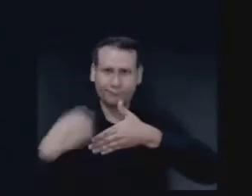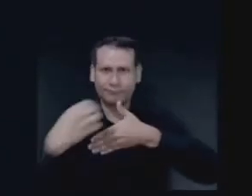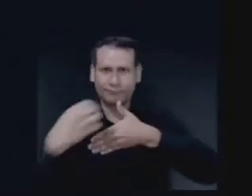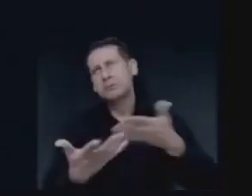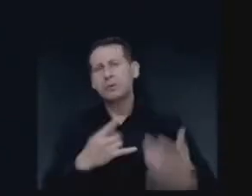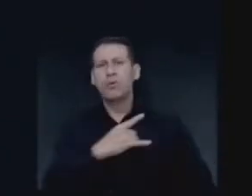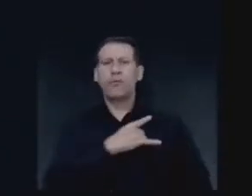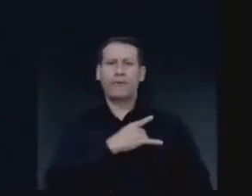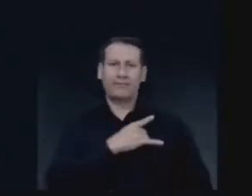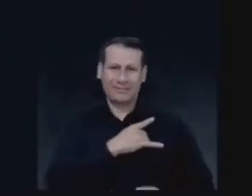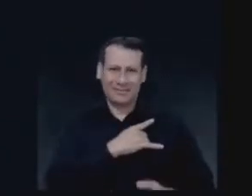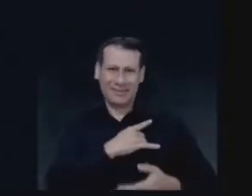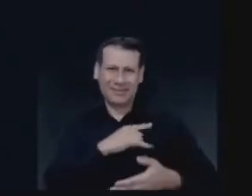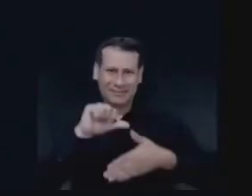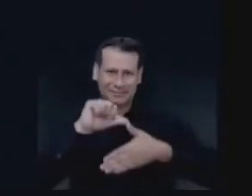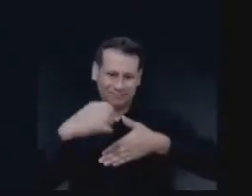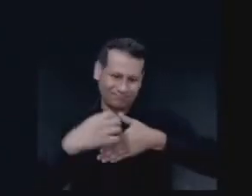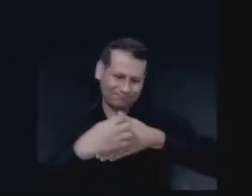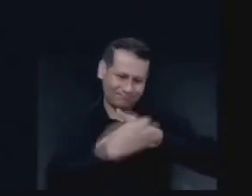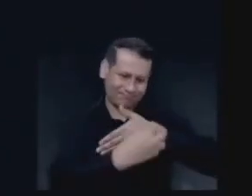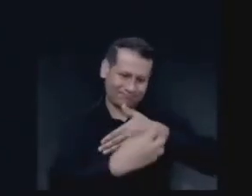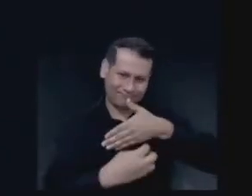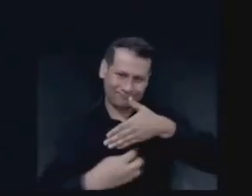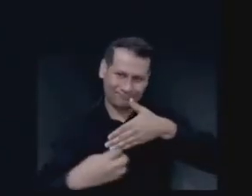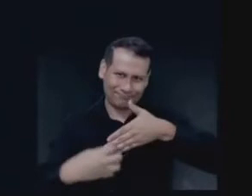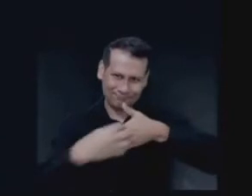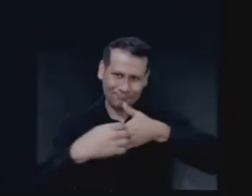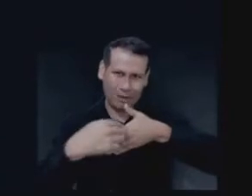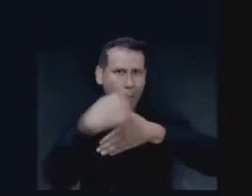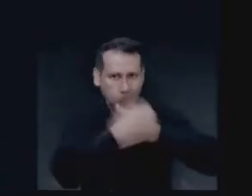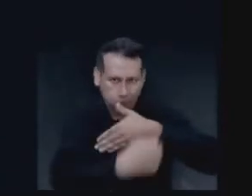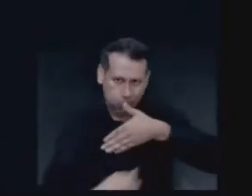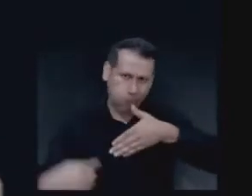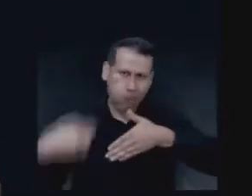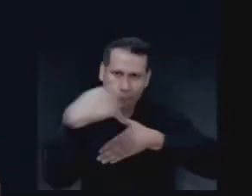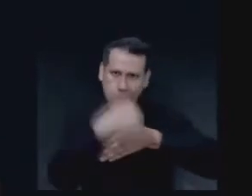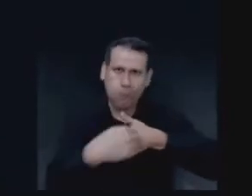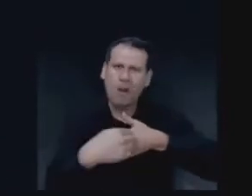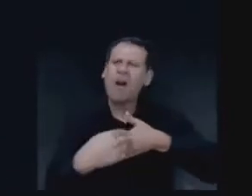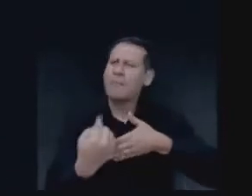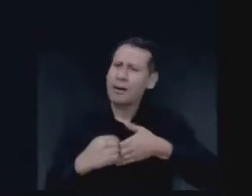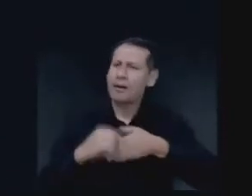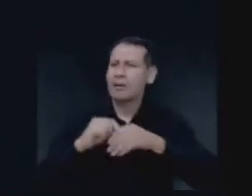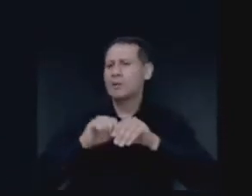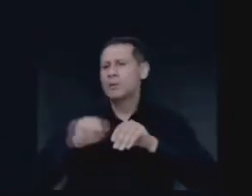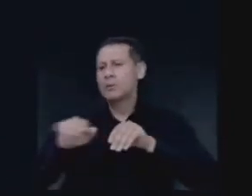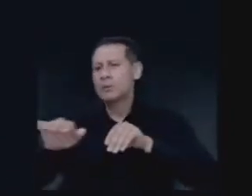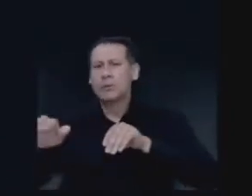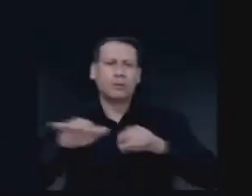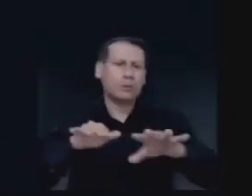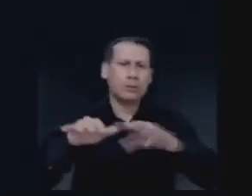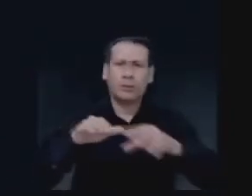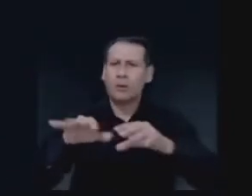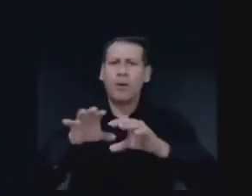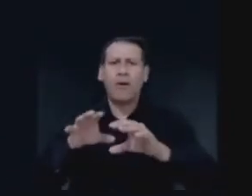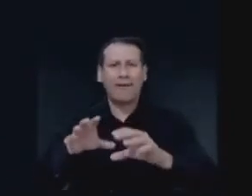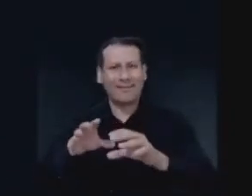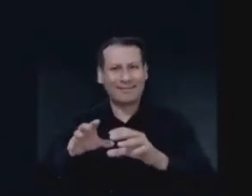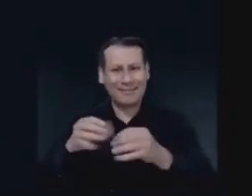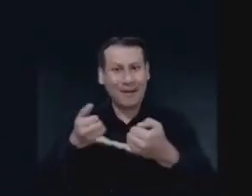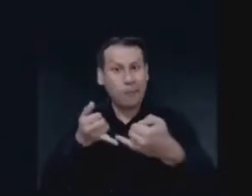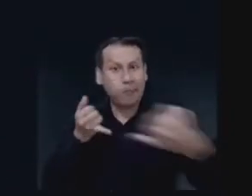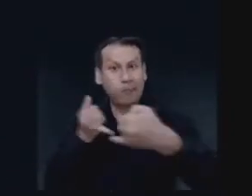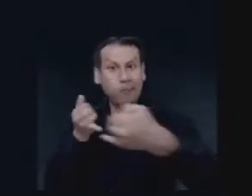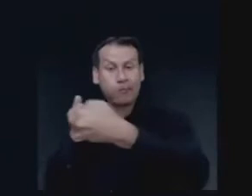Latina poniendo esos primeros enlaces y creando las redes para llegar hasta Internet. En esa época uno no esperaba